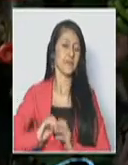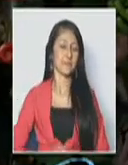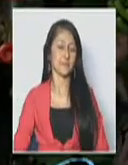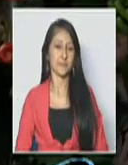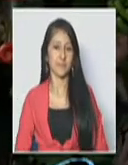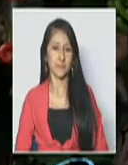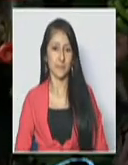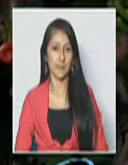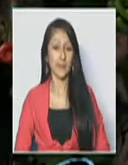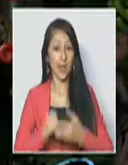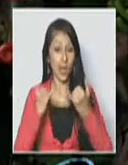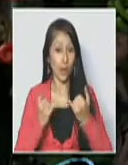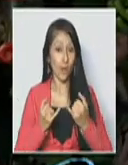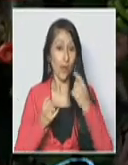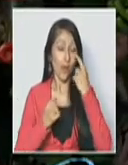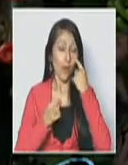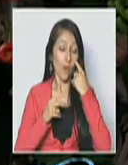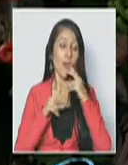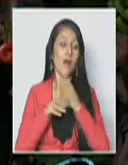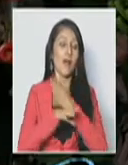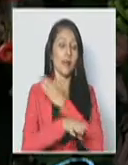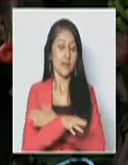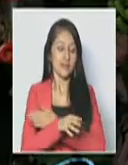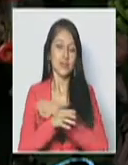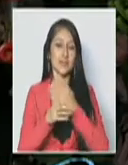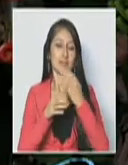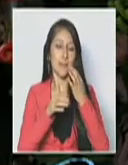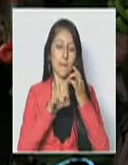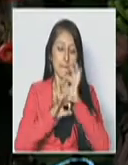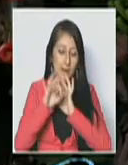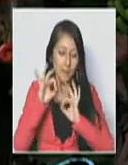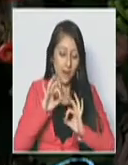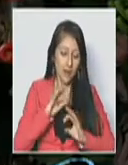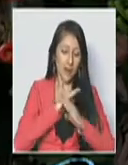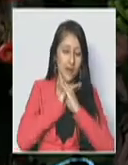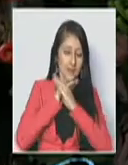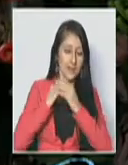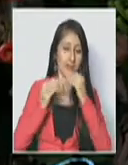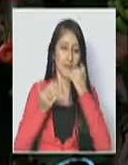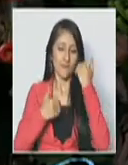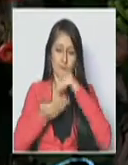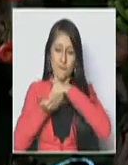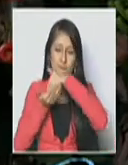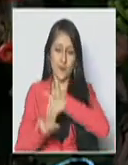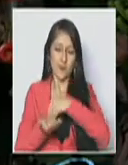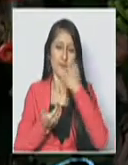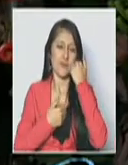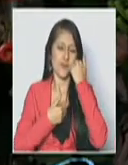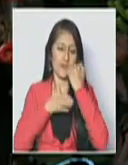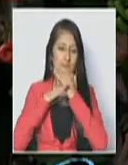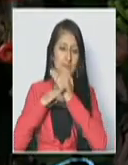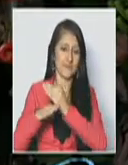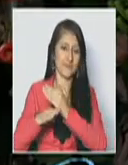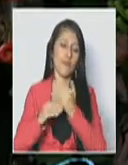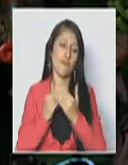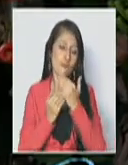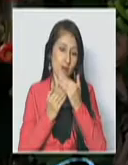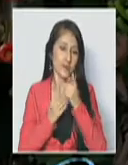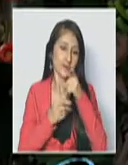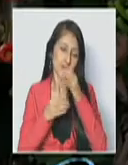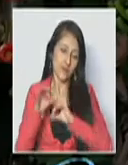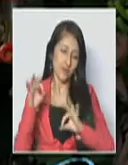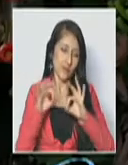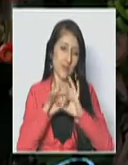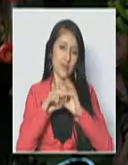el tema es prevenir la enfermedad la enfermedad se puede prevenir muy fácil si ustedes tienen estos